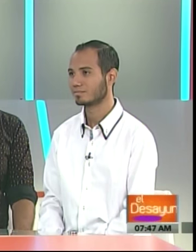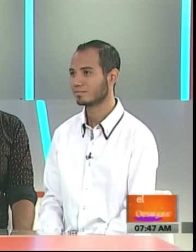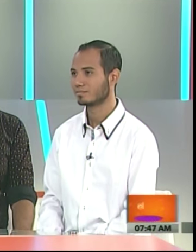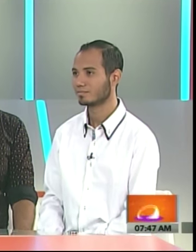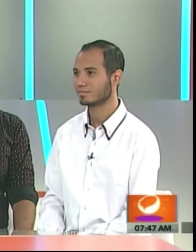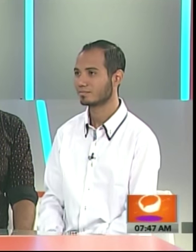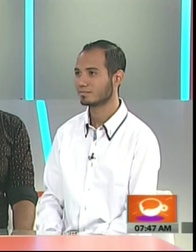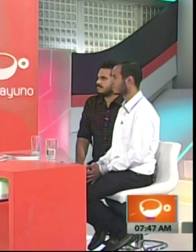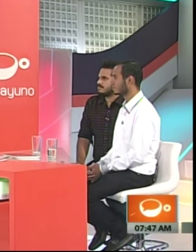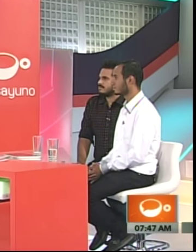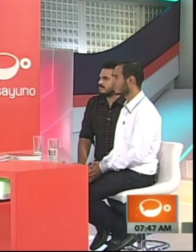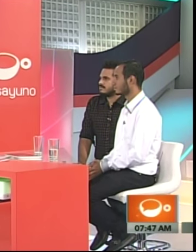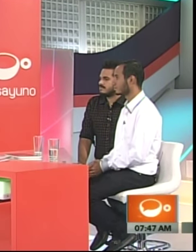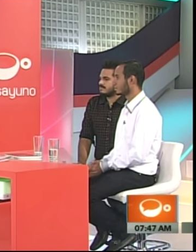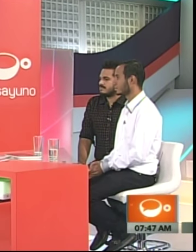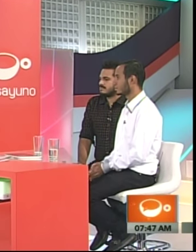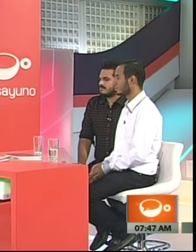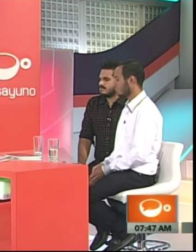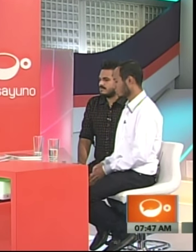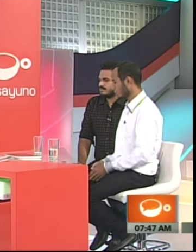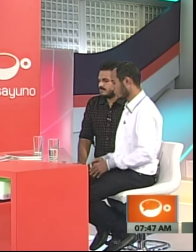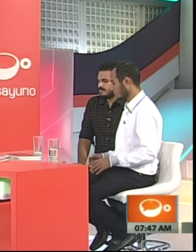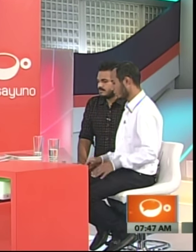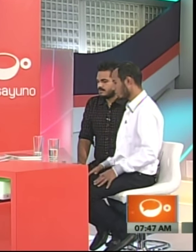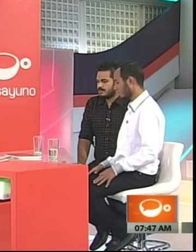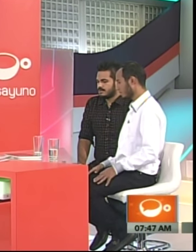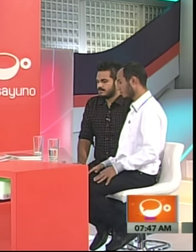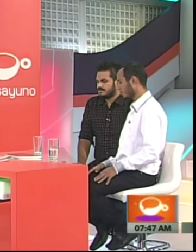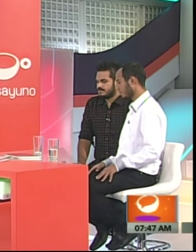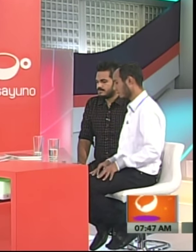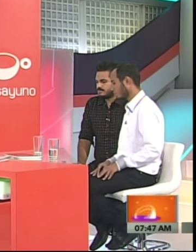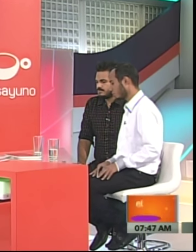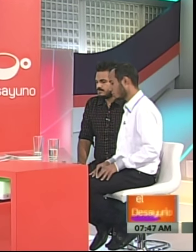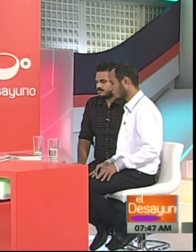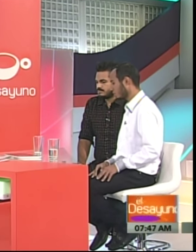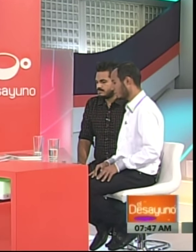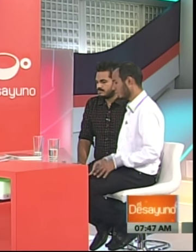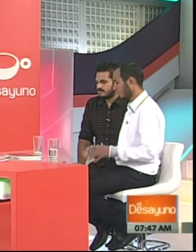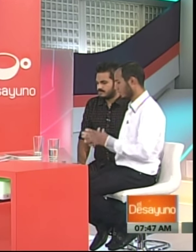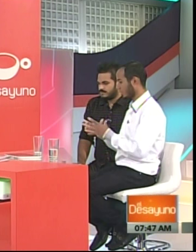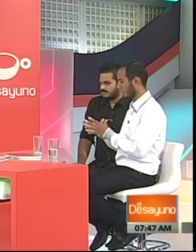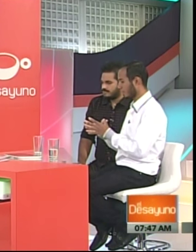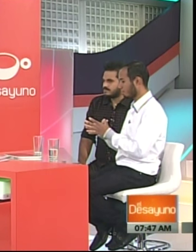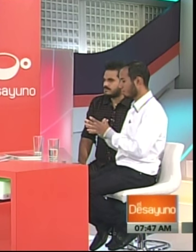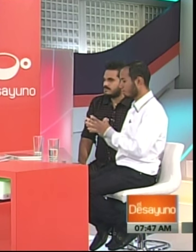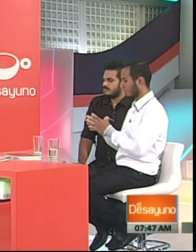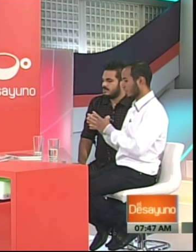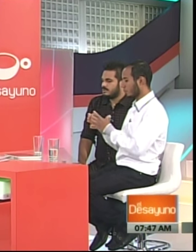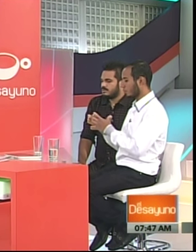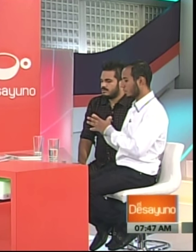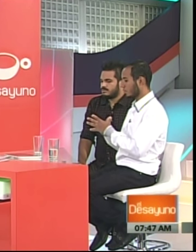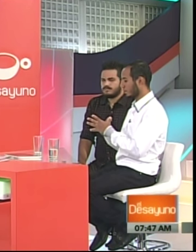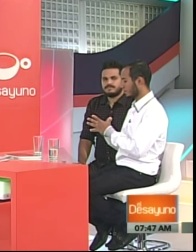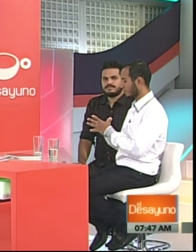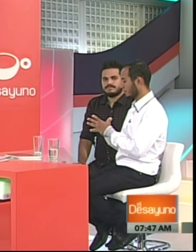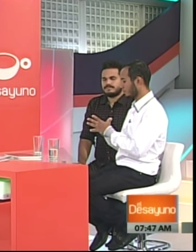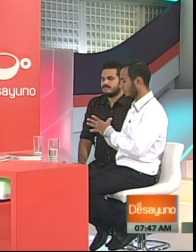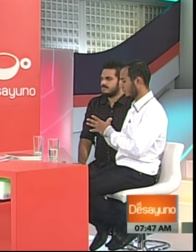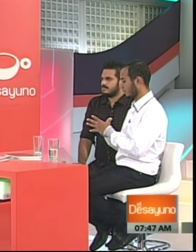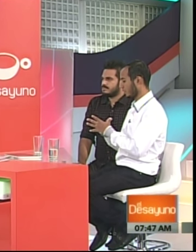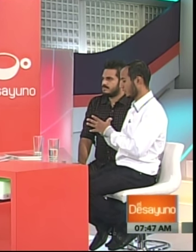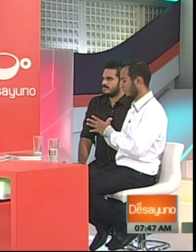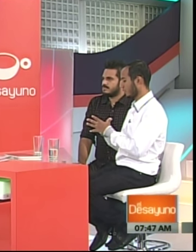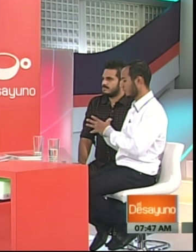comenzando este bloque. ¿En qué consiste Super Bolívar? Bueno, Super Bolívar básicamente consiste en que él busca